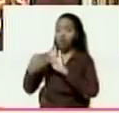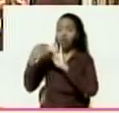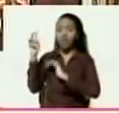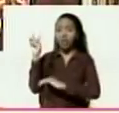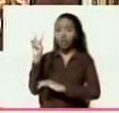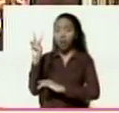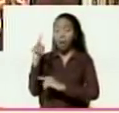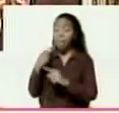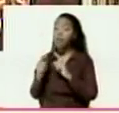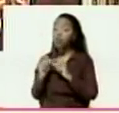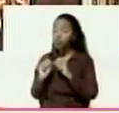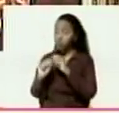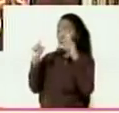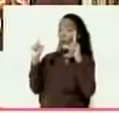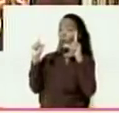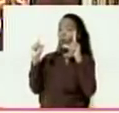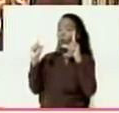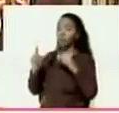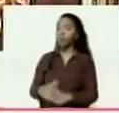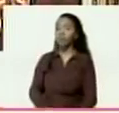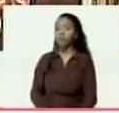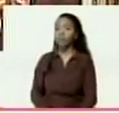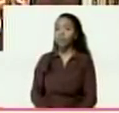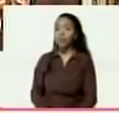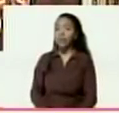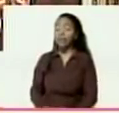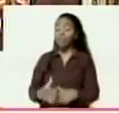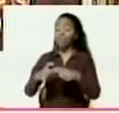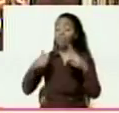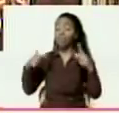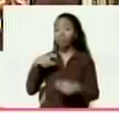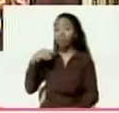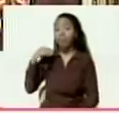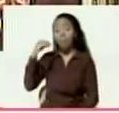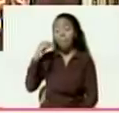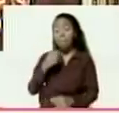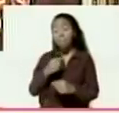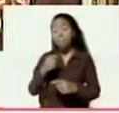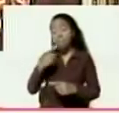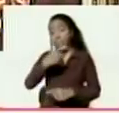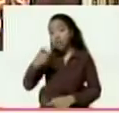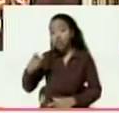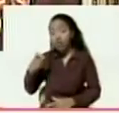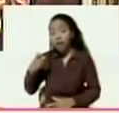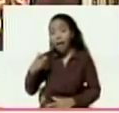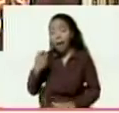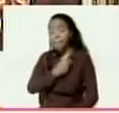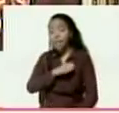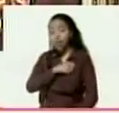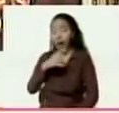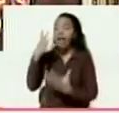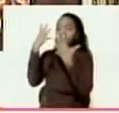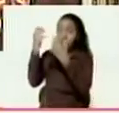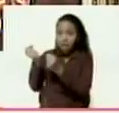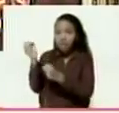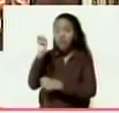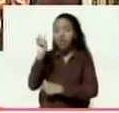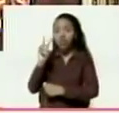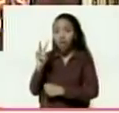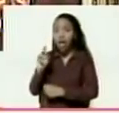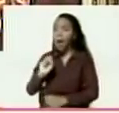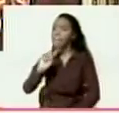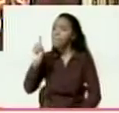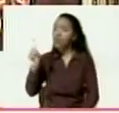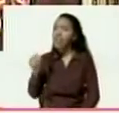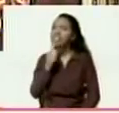la sorpresa, la gran mayoría de la opinión pública española entiende a Venezuela. Y cuando le